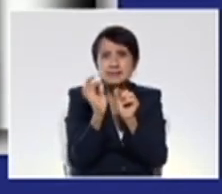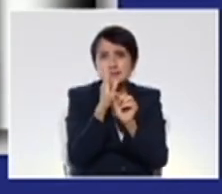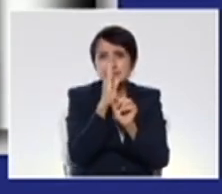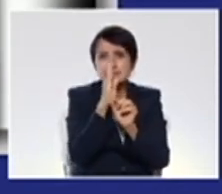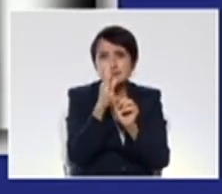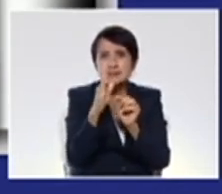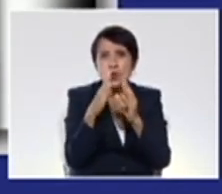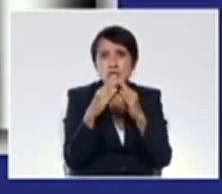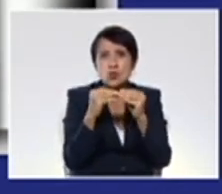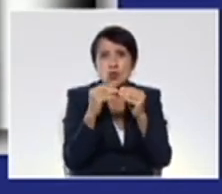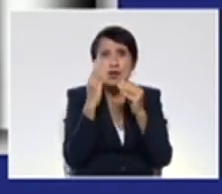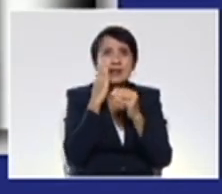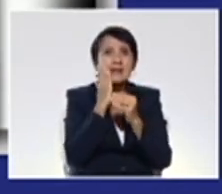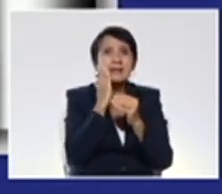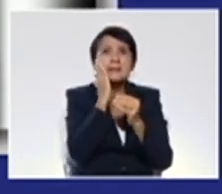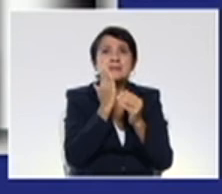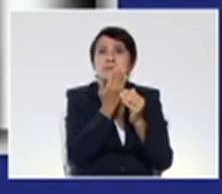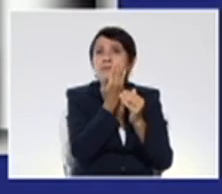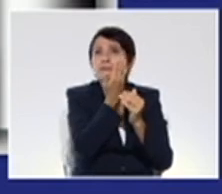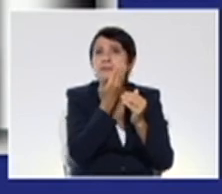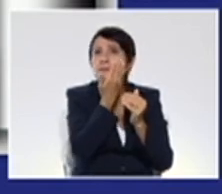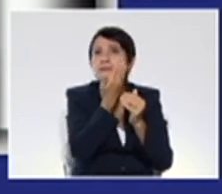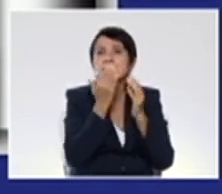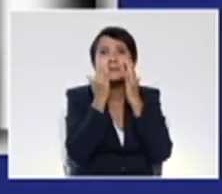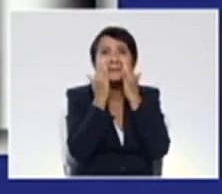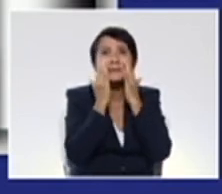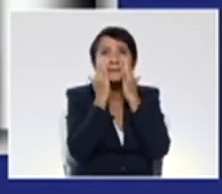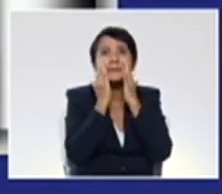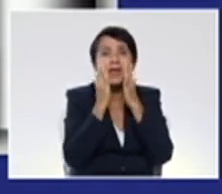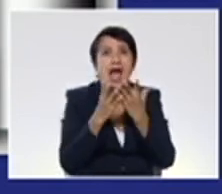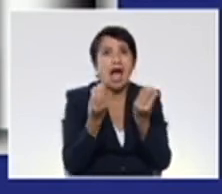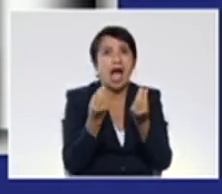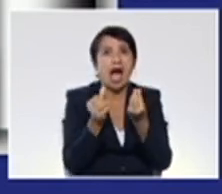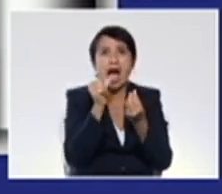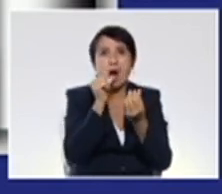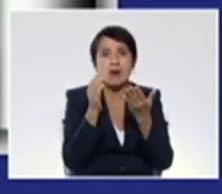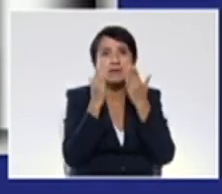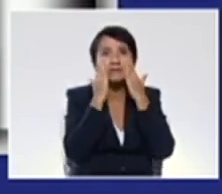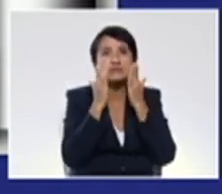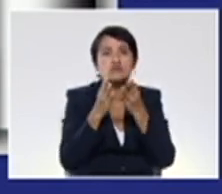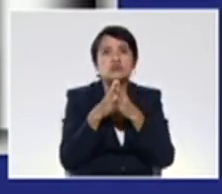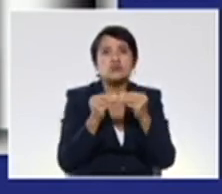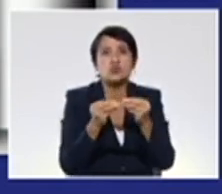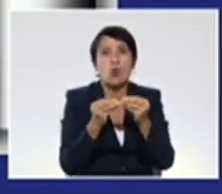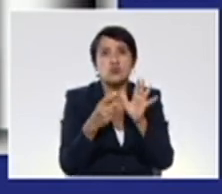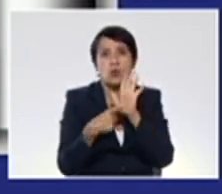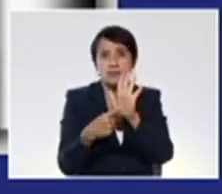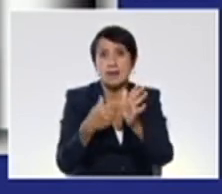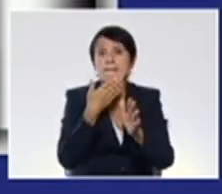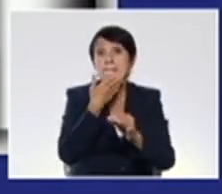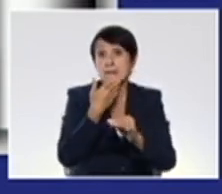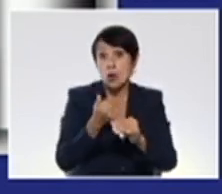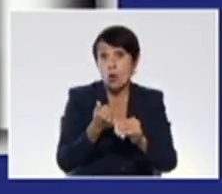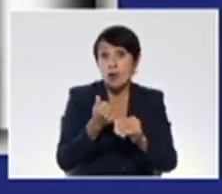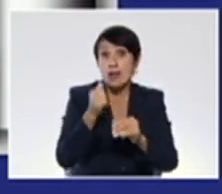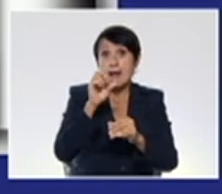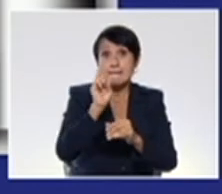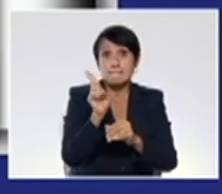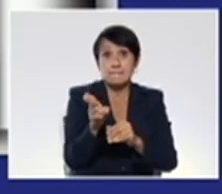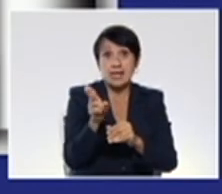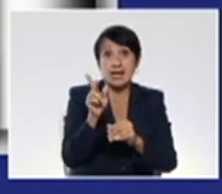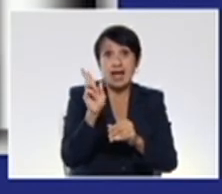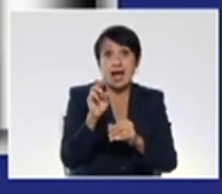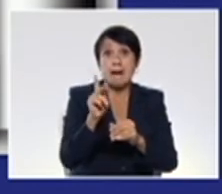la aplicamos en el rostro. Lavamos con abundante agua y aplicar esto diariamente mejorará el pH en nuestra